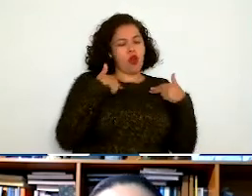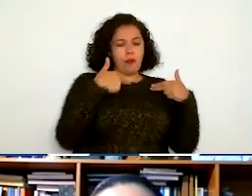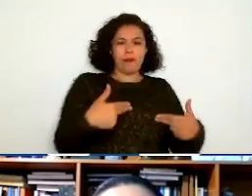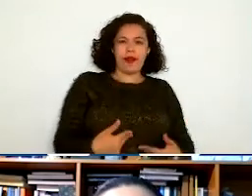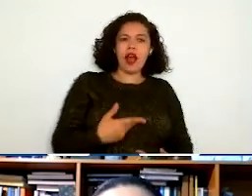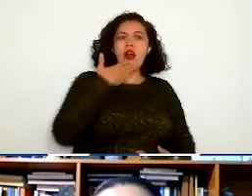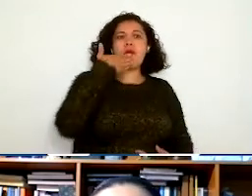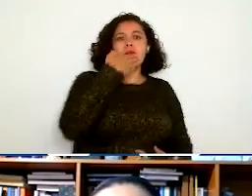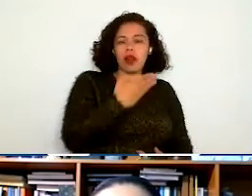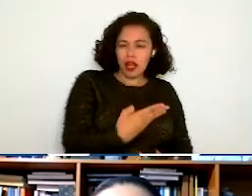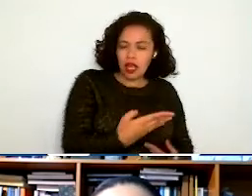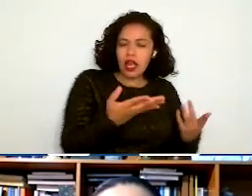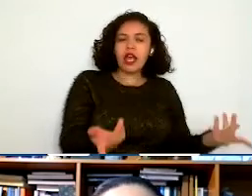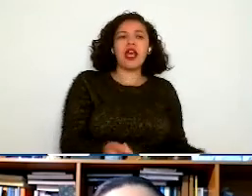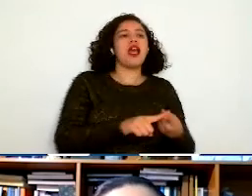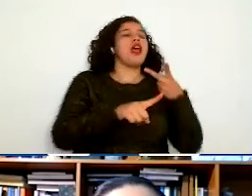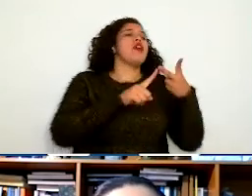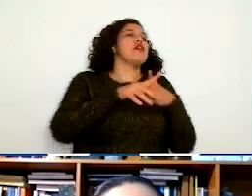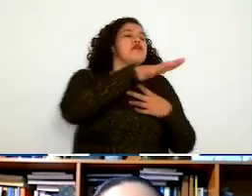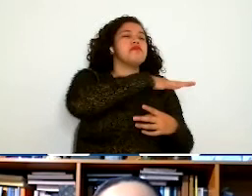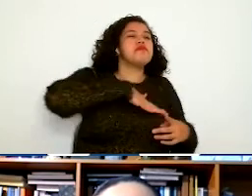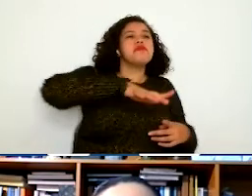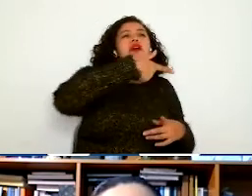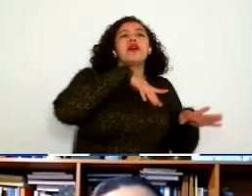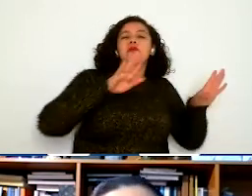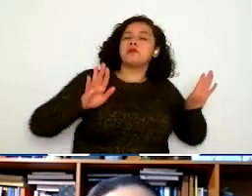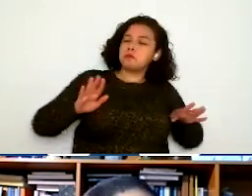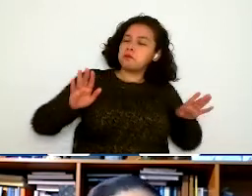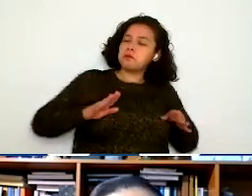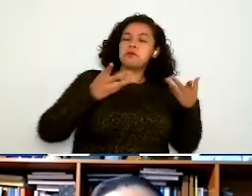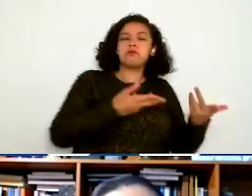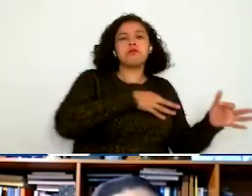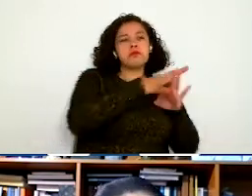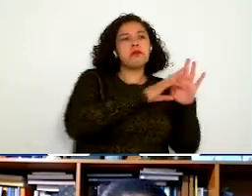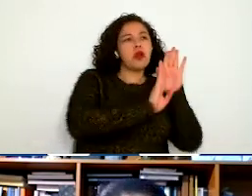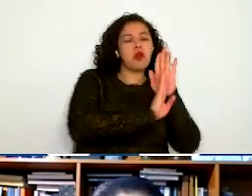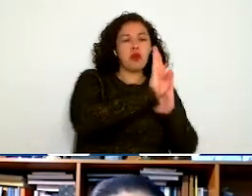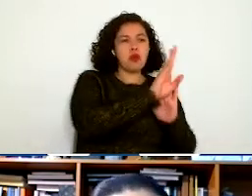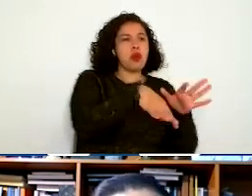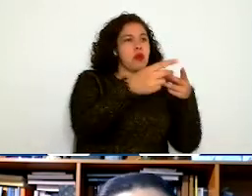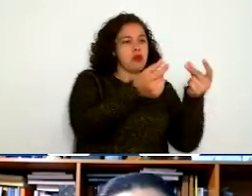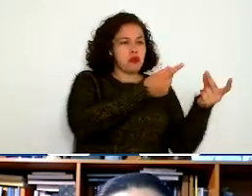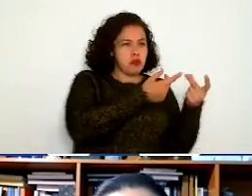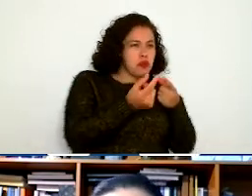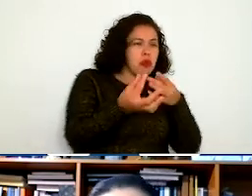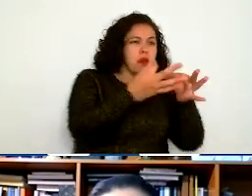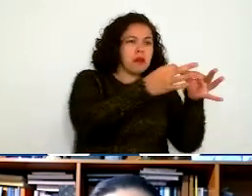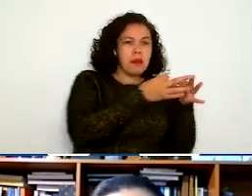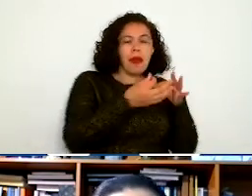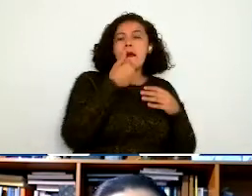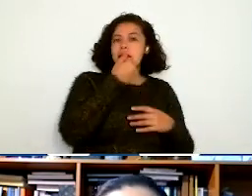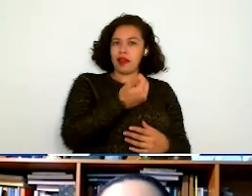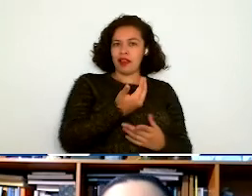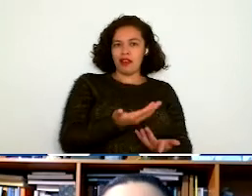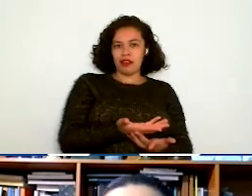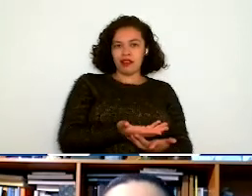Tengo una situación de condición de trabajo potencializada, efectiva, realmente